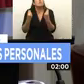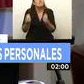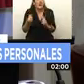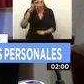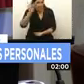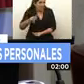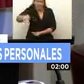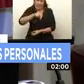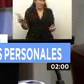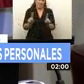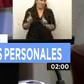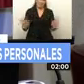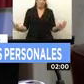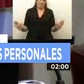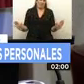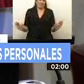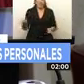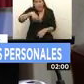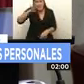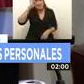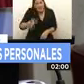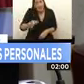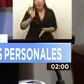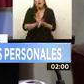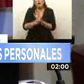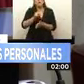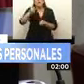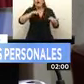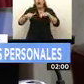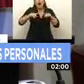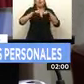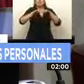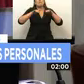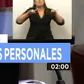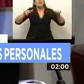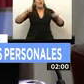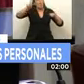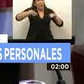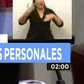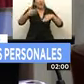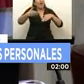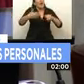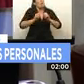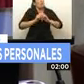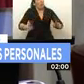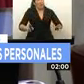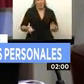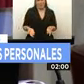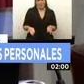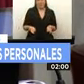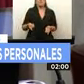es así todos sabemos que la recesión se va a profundizar que es